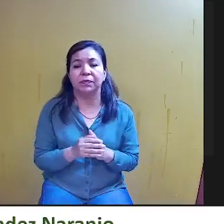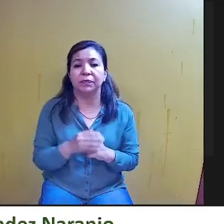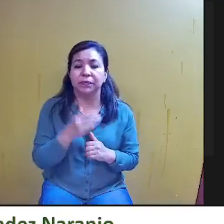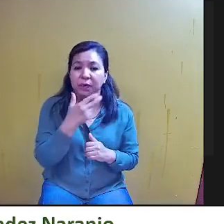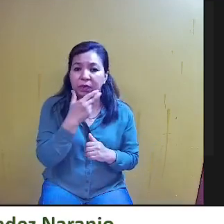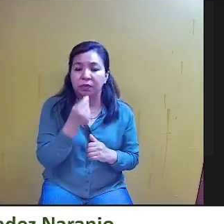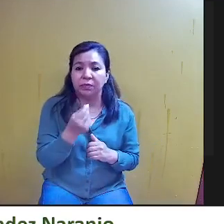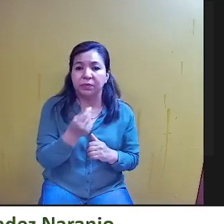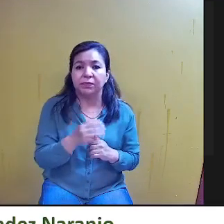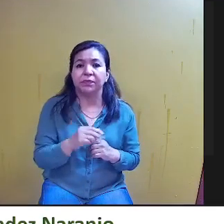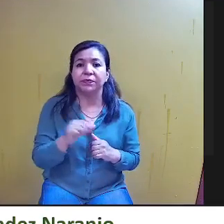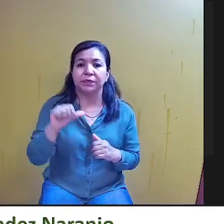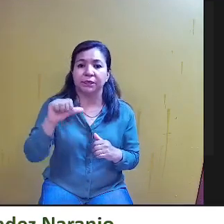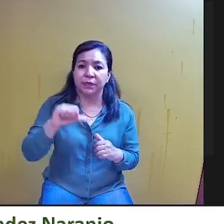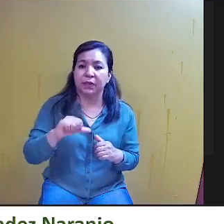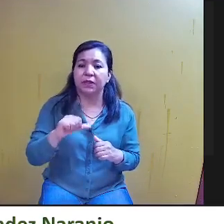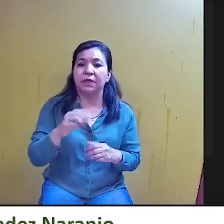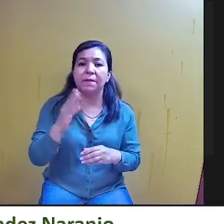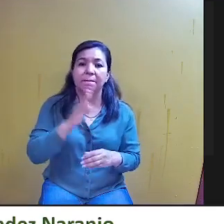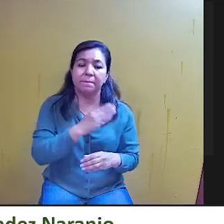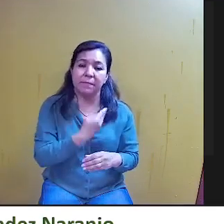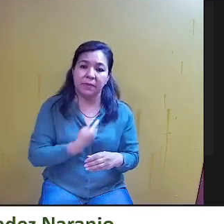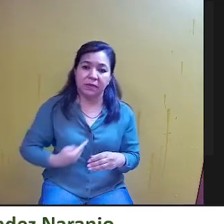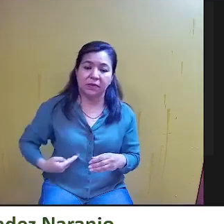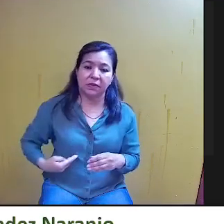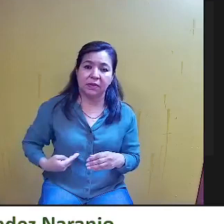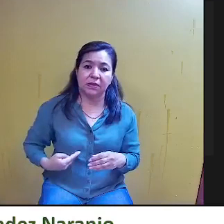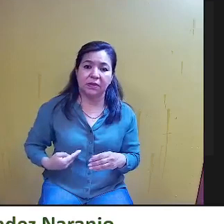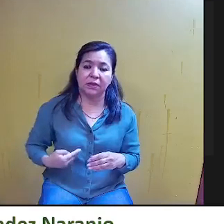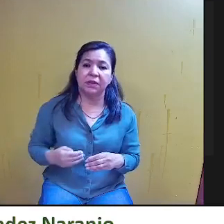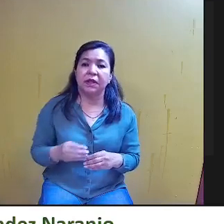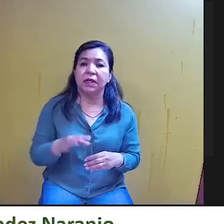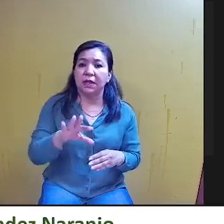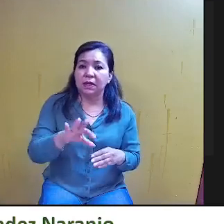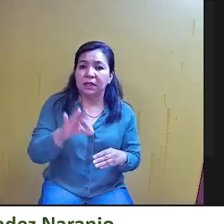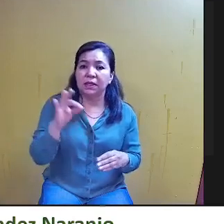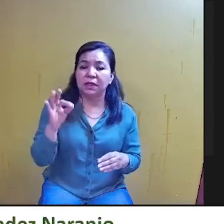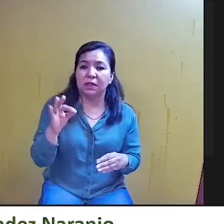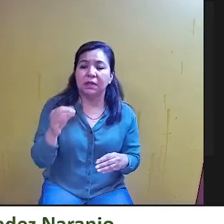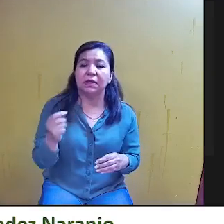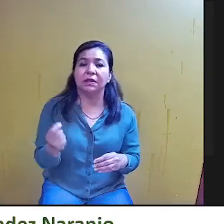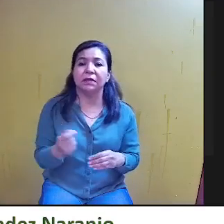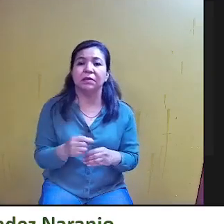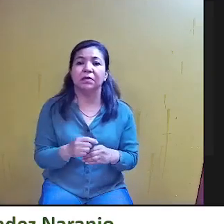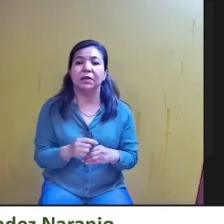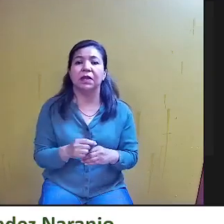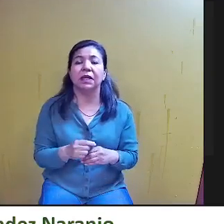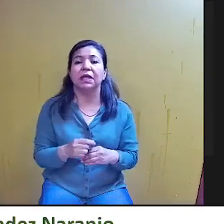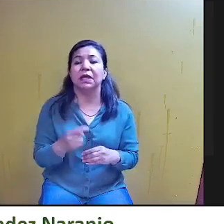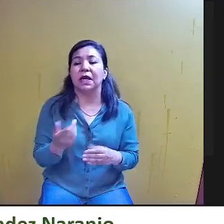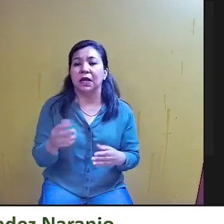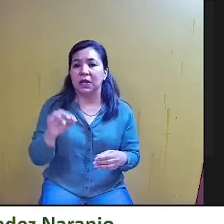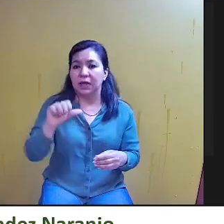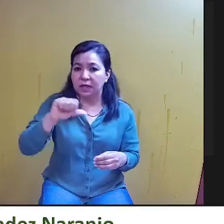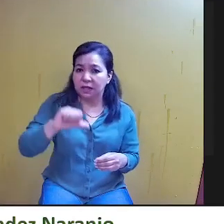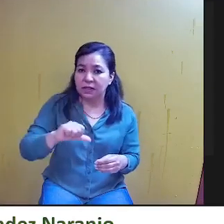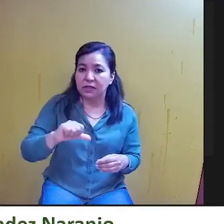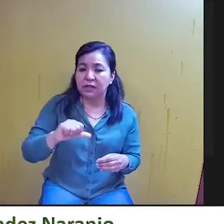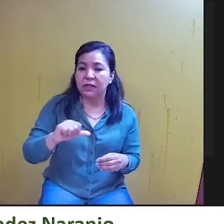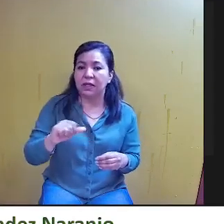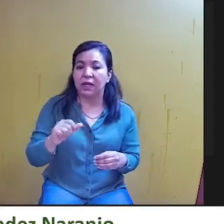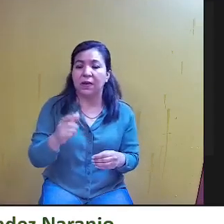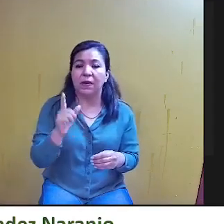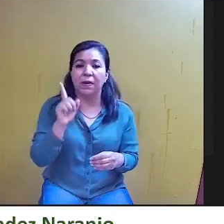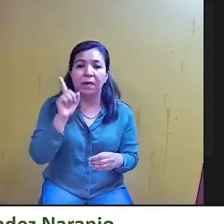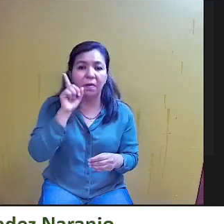Contrario a lo afirmado por el actor, la designación de consejerías y presidentes del Consejo Distrital 21, recaído en una dama, no trastoca el principio